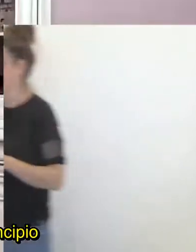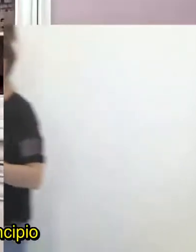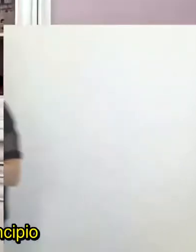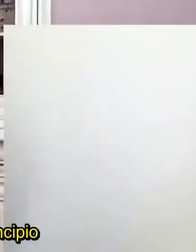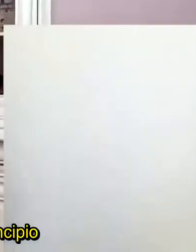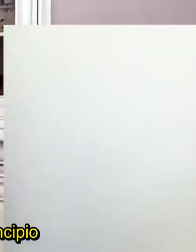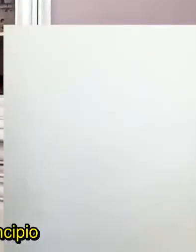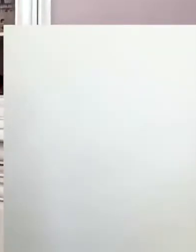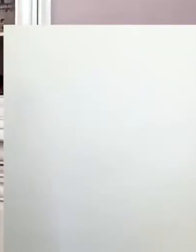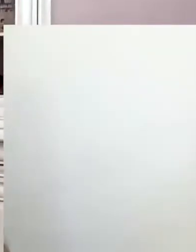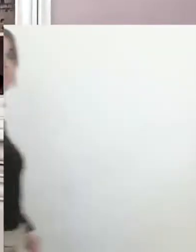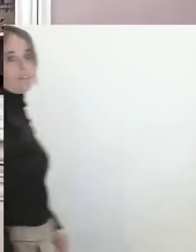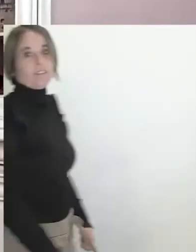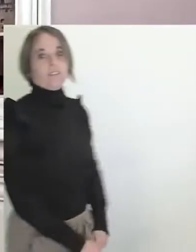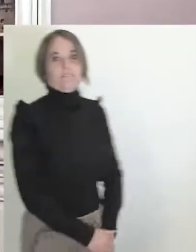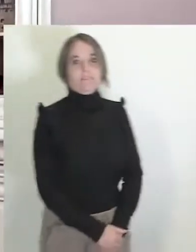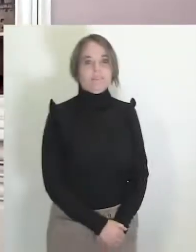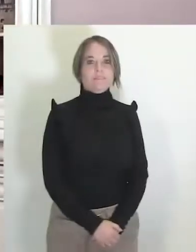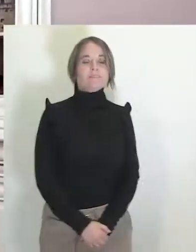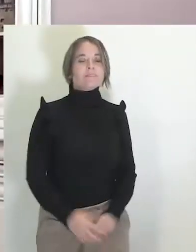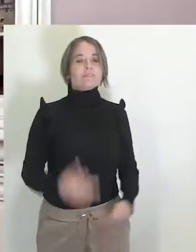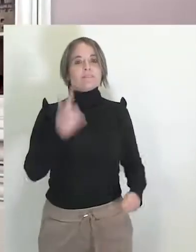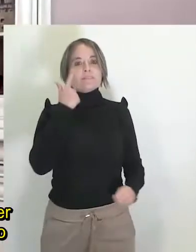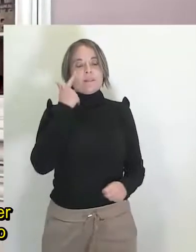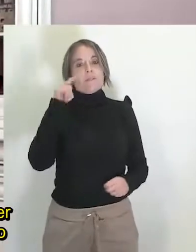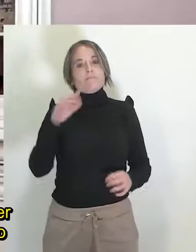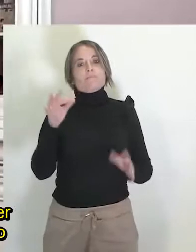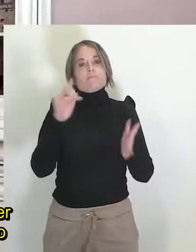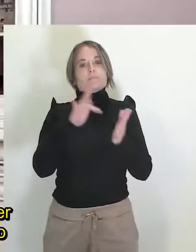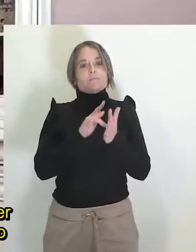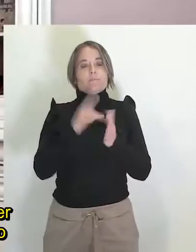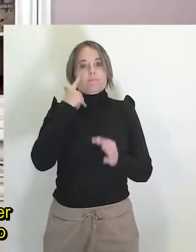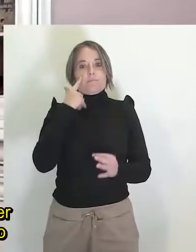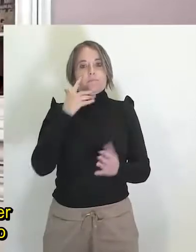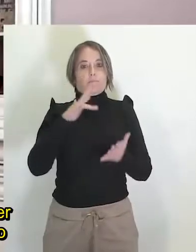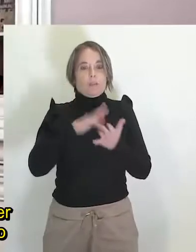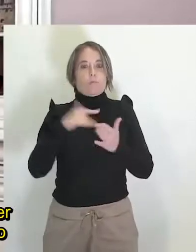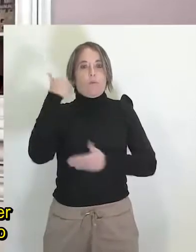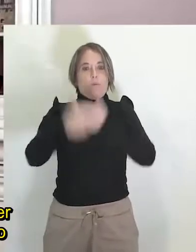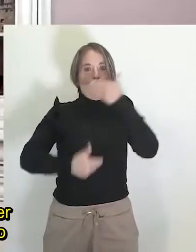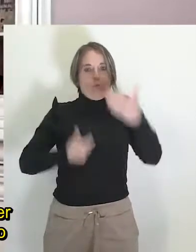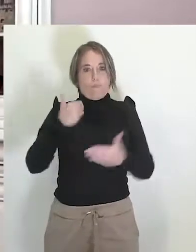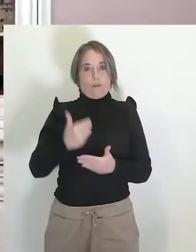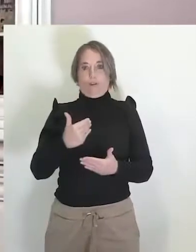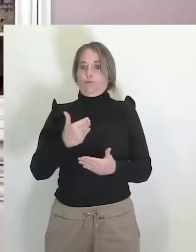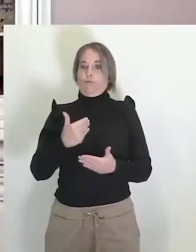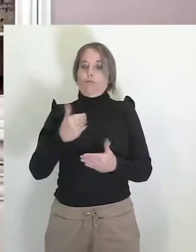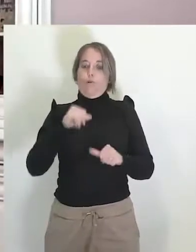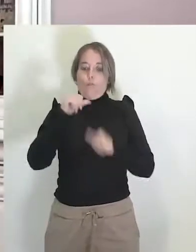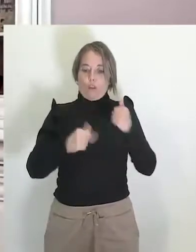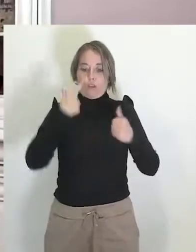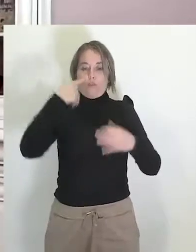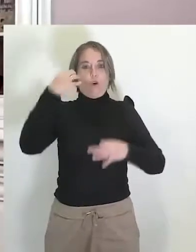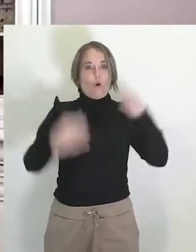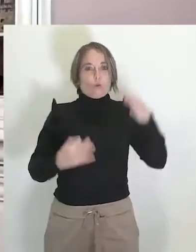hecho, yo he comentado al principio, y si te parece lo dejamos para el final, ¿qué es lo que debe suceder para que se dé ese proceso de verdad, por una